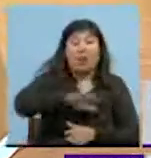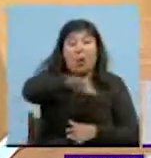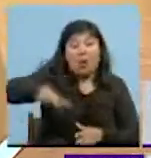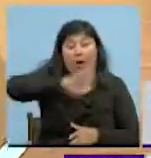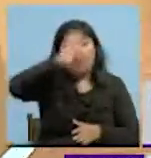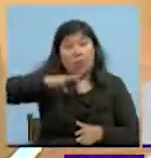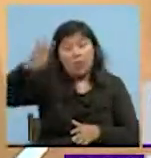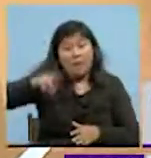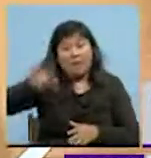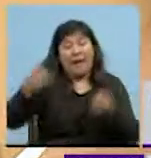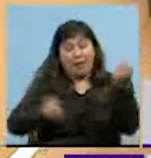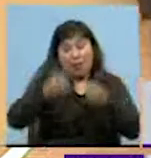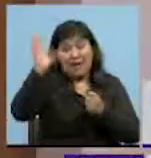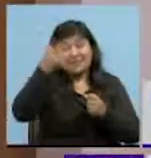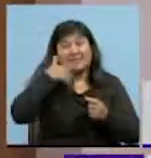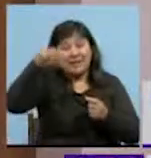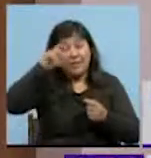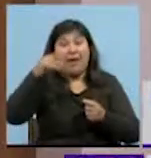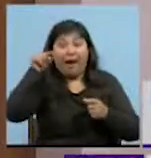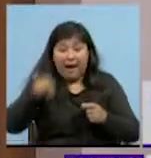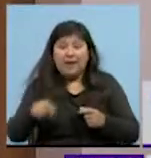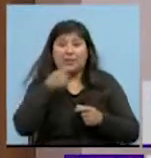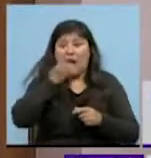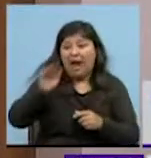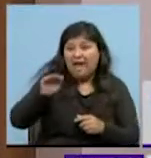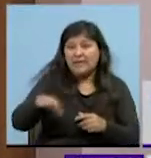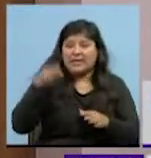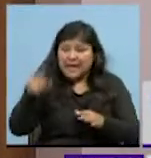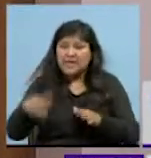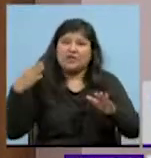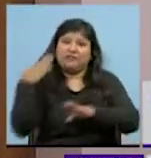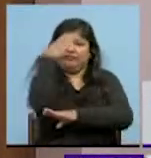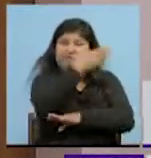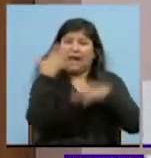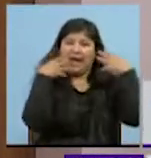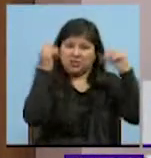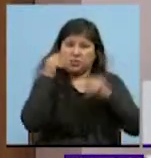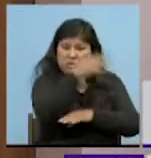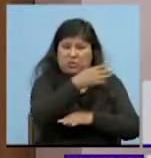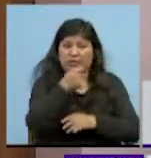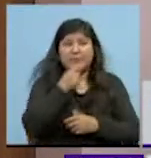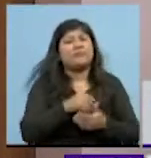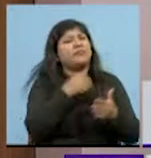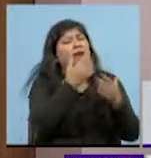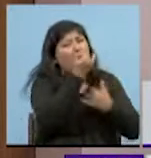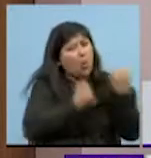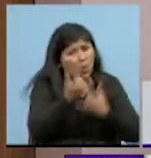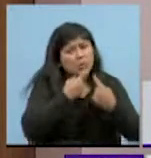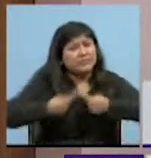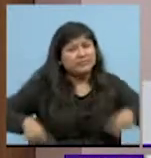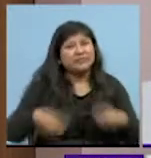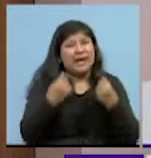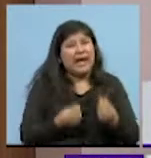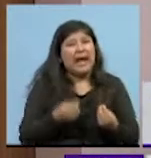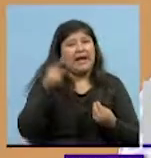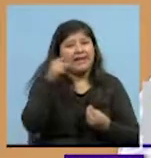para auxiliarnos en Susques. Bueno, hablemos del Hospital Belgrano de la ciudad de Humahuaca. Se habla mucho de que quieren inaugurar